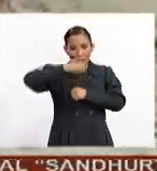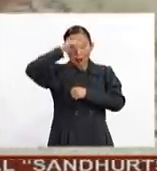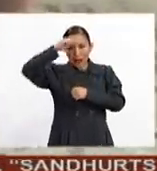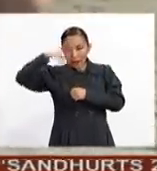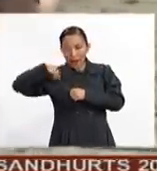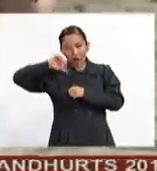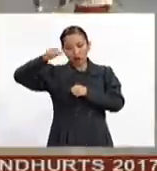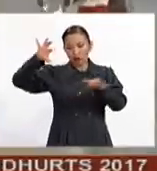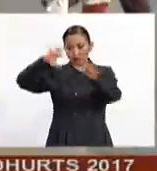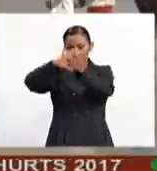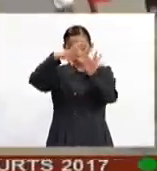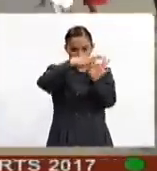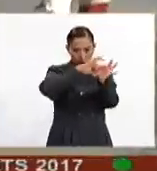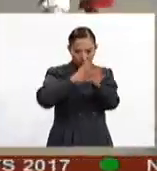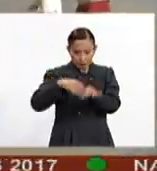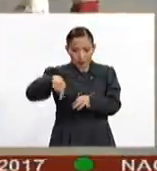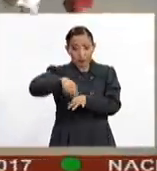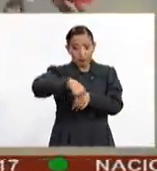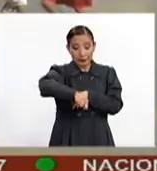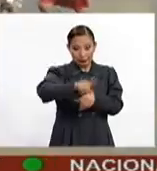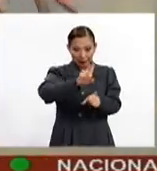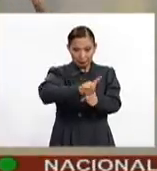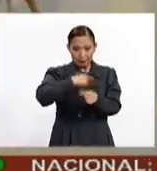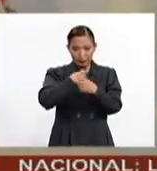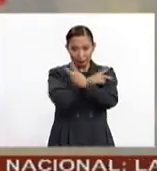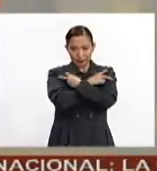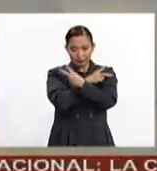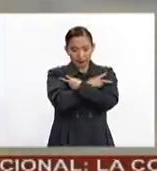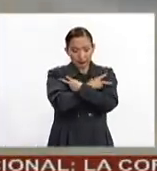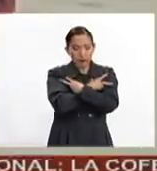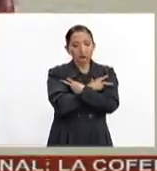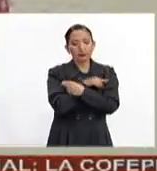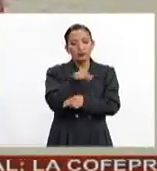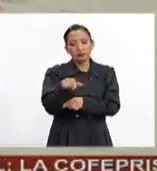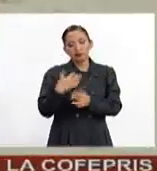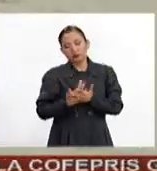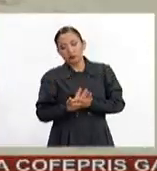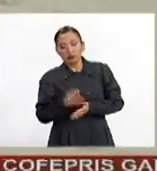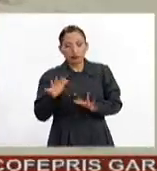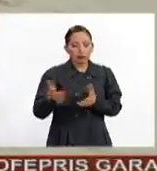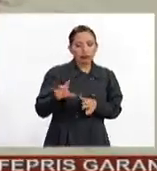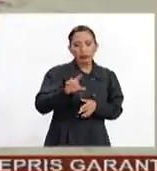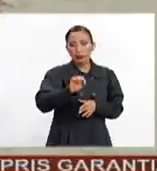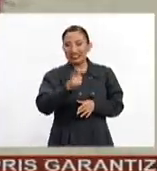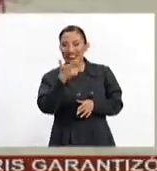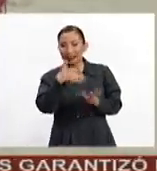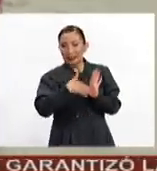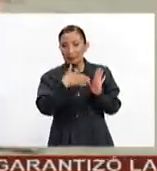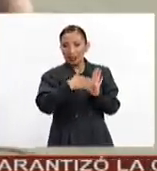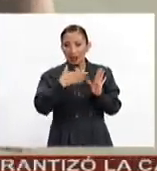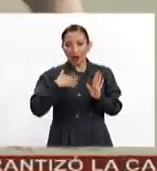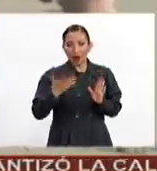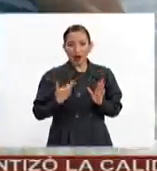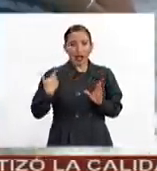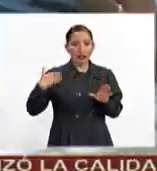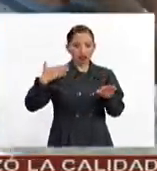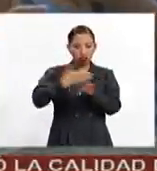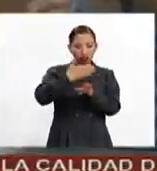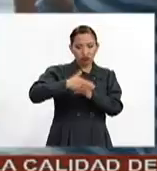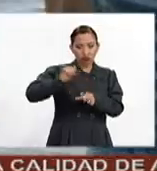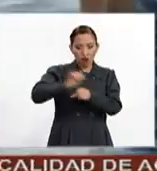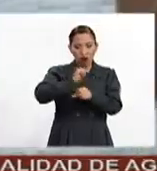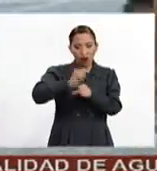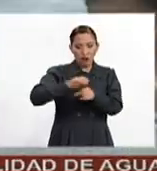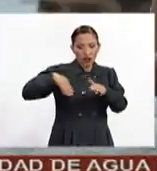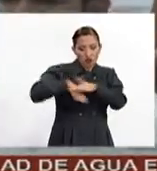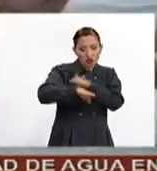entre otras. En estos días de operativo se esperan alrededor de 27 millones de cruces vehiculares tan solo por